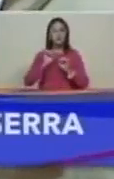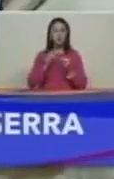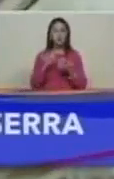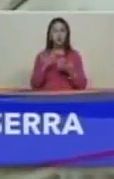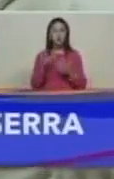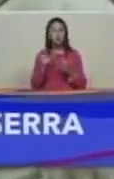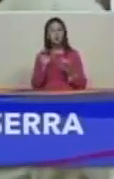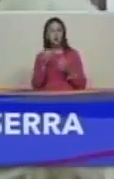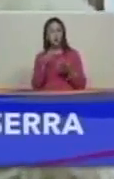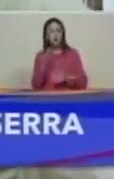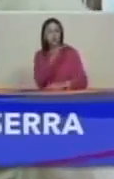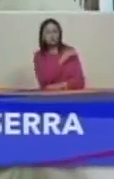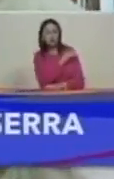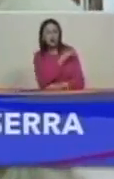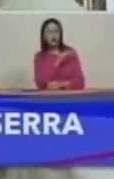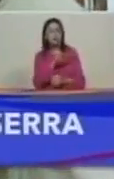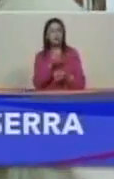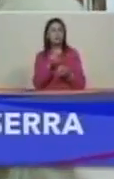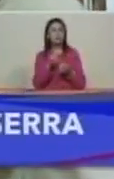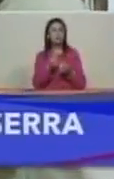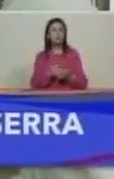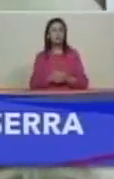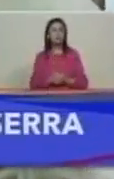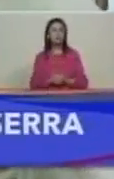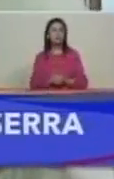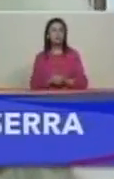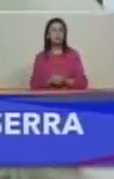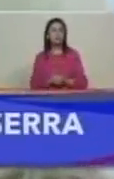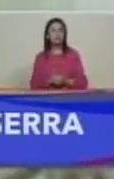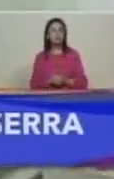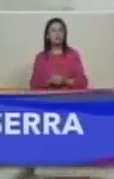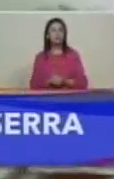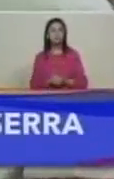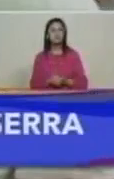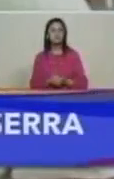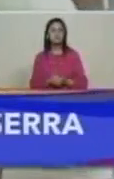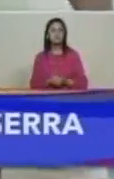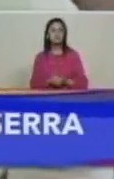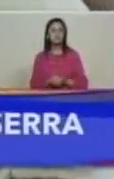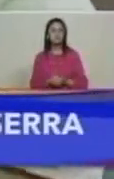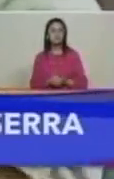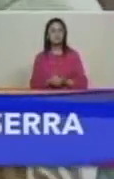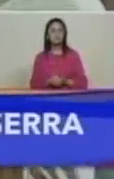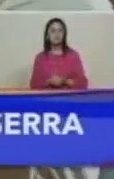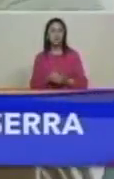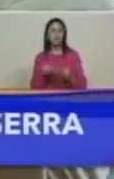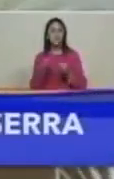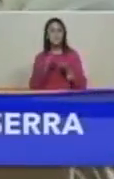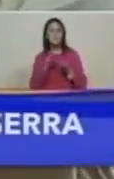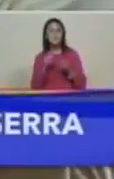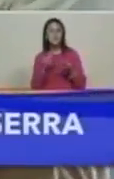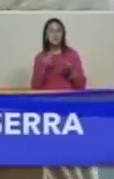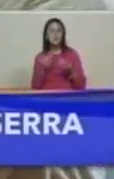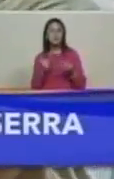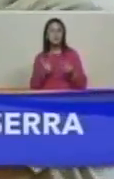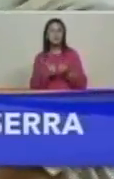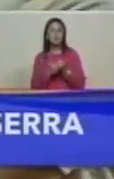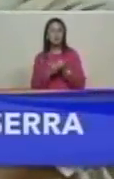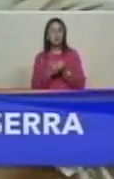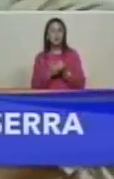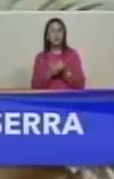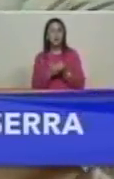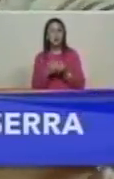de vacunación. Ese esquema de vacunación, ahorita es bueno, tenemos que resaltar